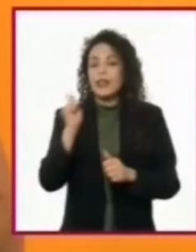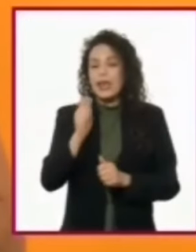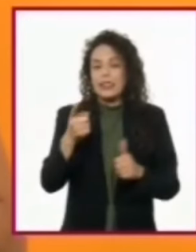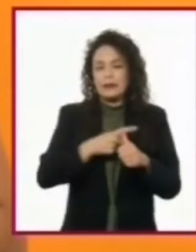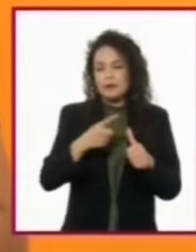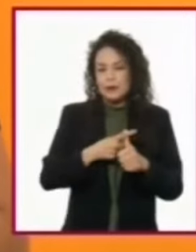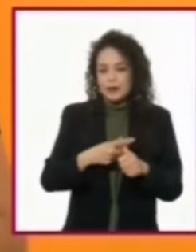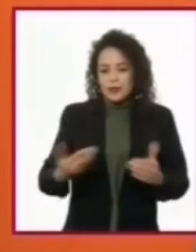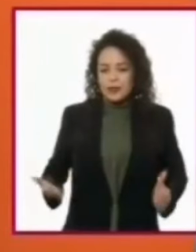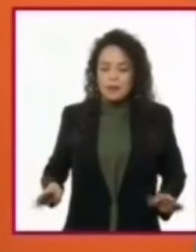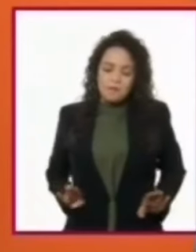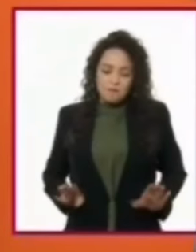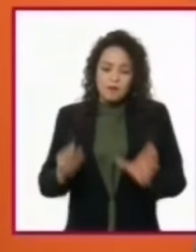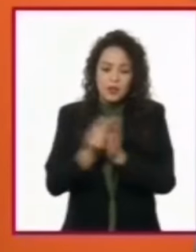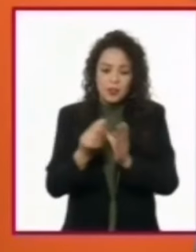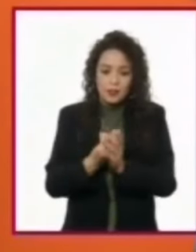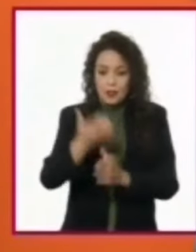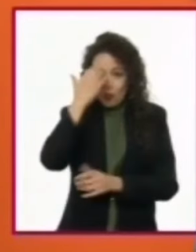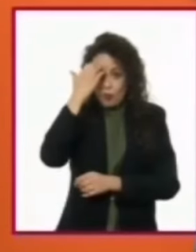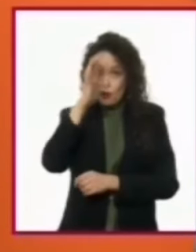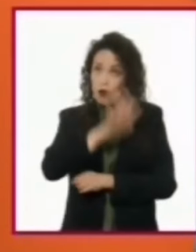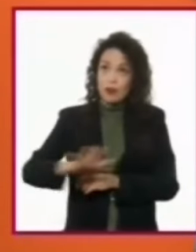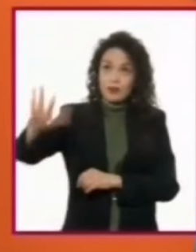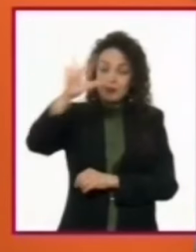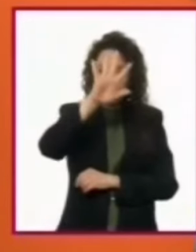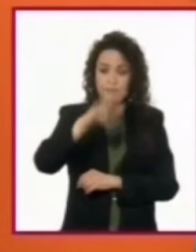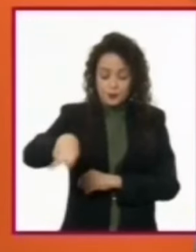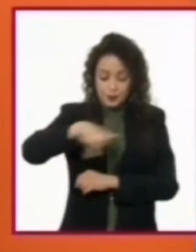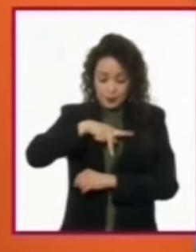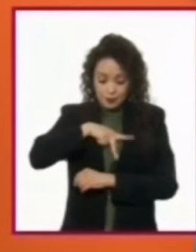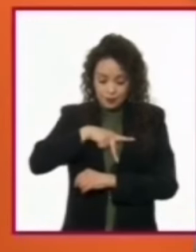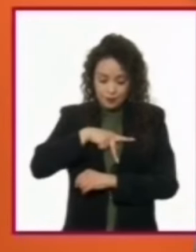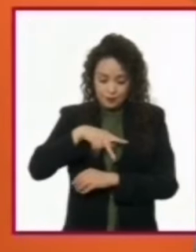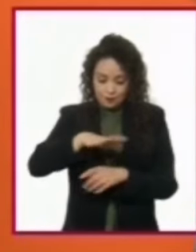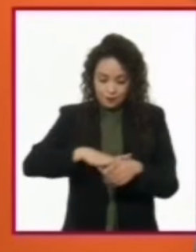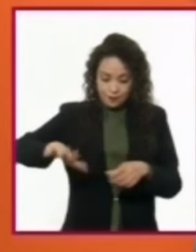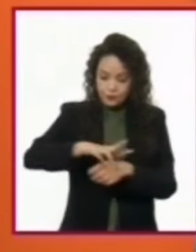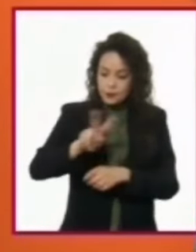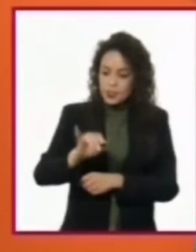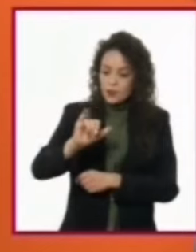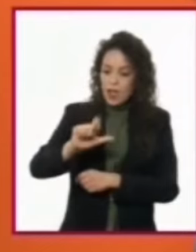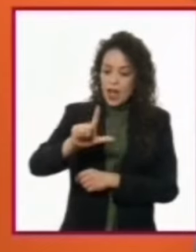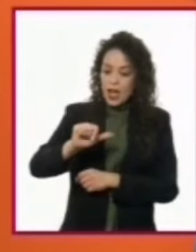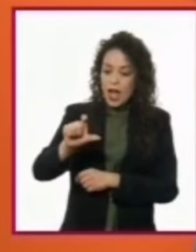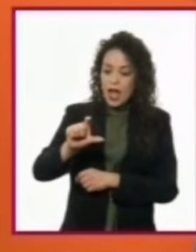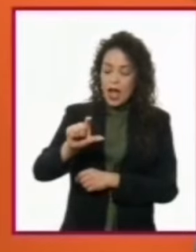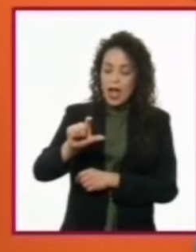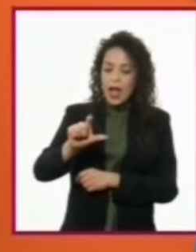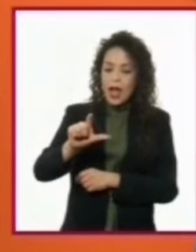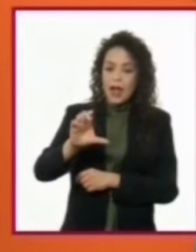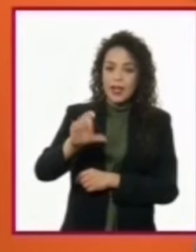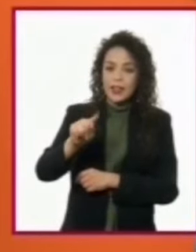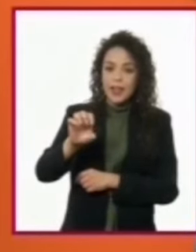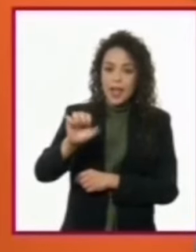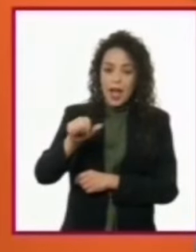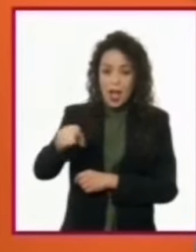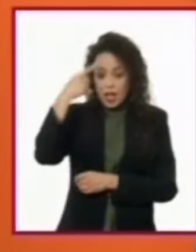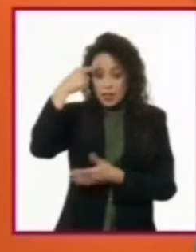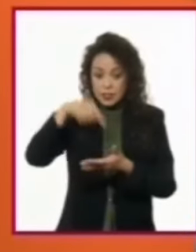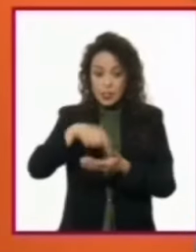conocemos en el universo. La Vía Láctea, nuestra propia galaxia a la que pertenecemos, se estima que es